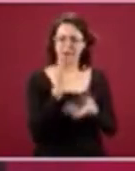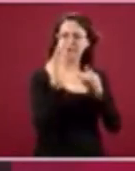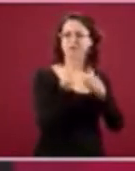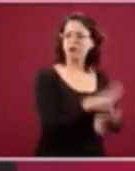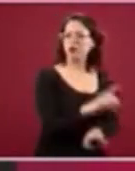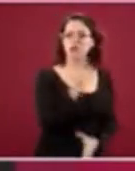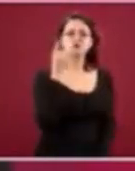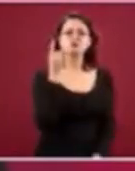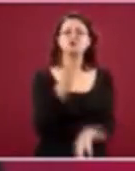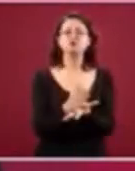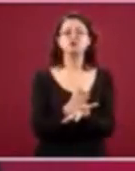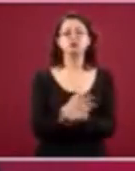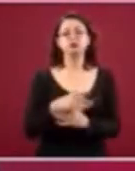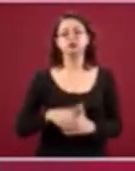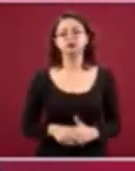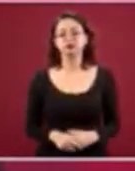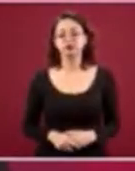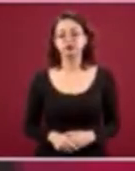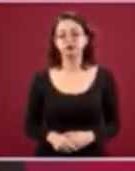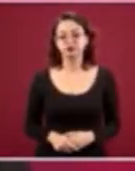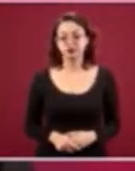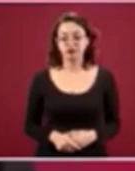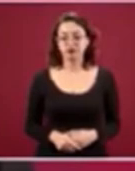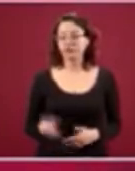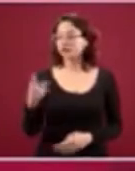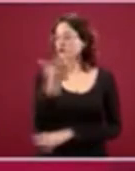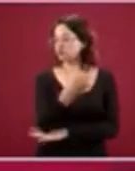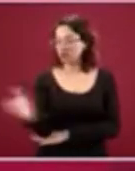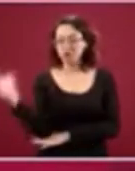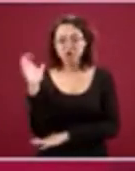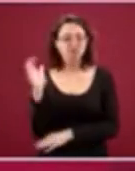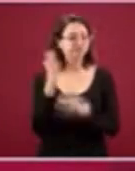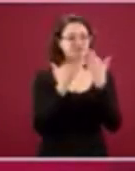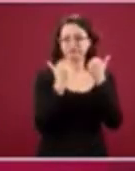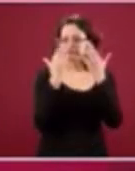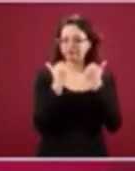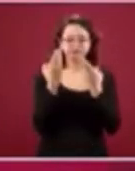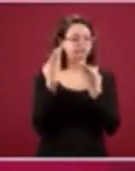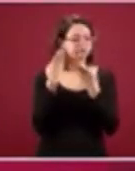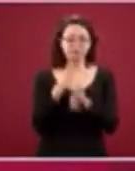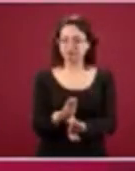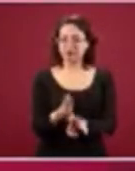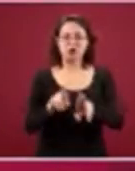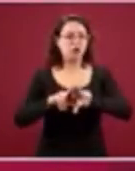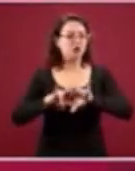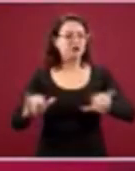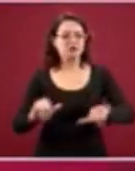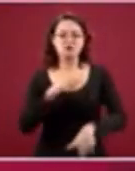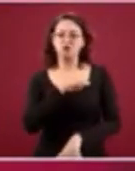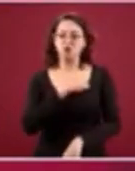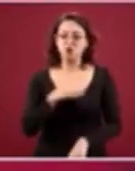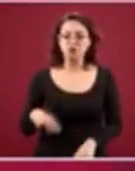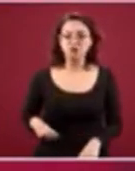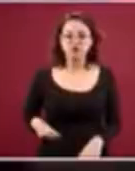nada más. En el medio rural no hay, ni en municipios